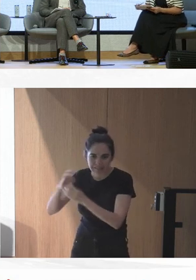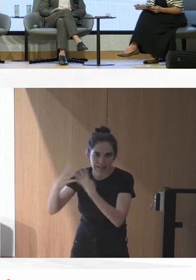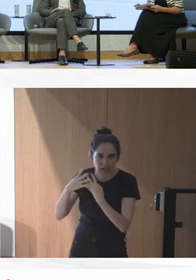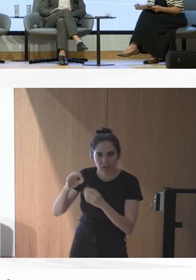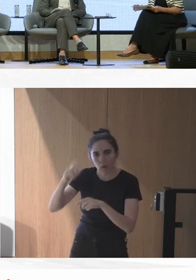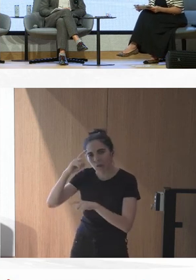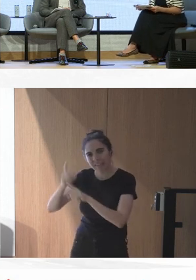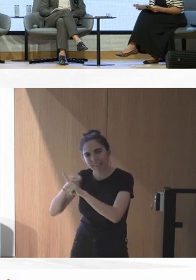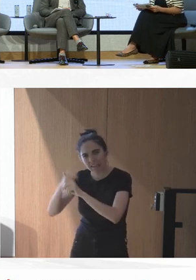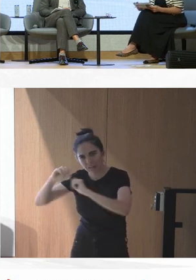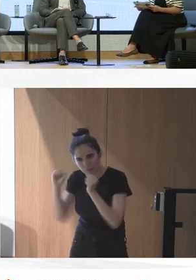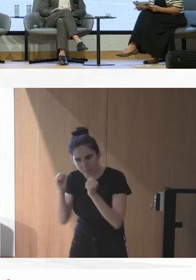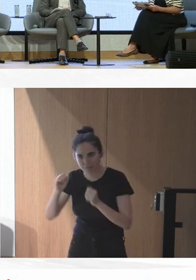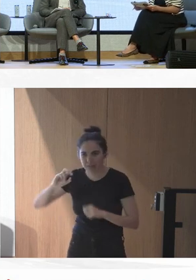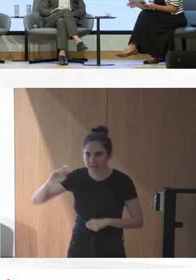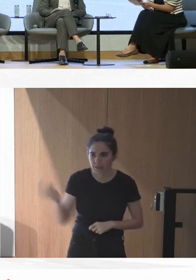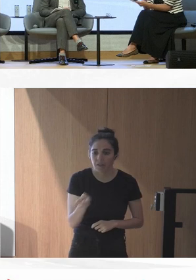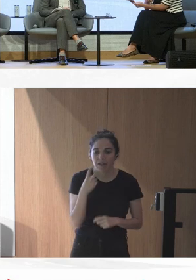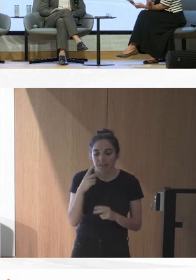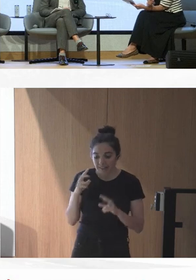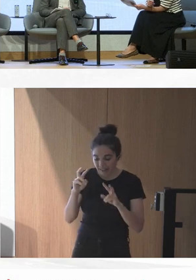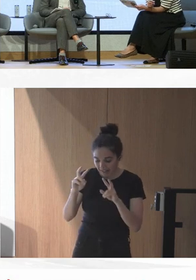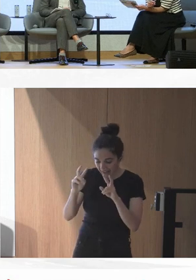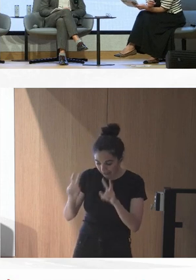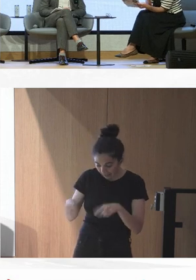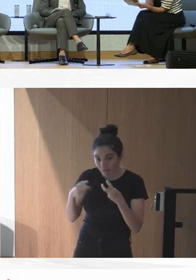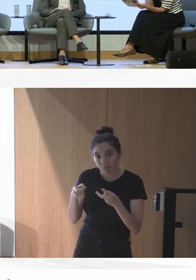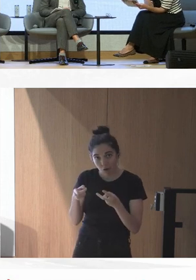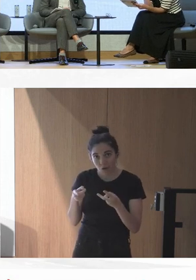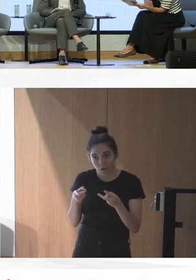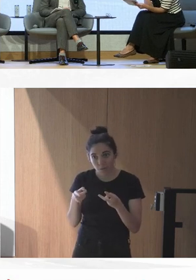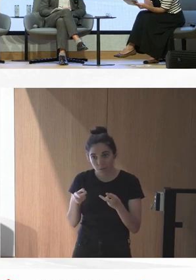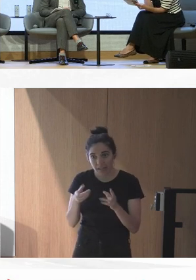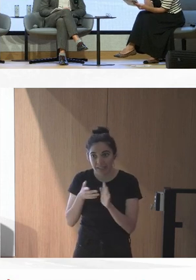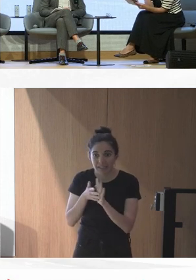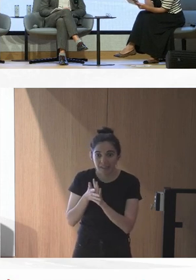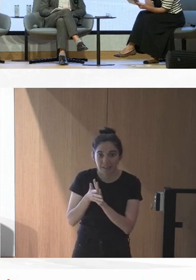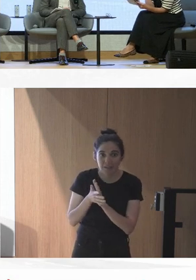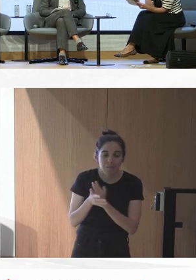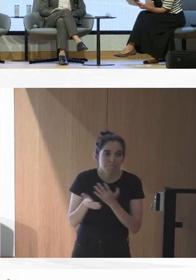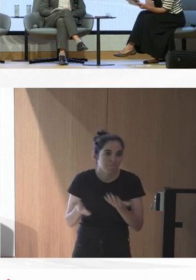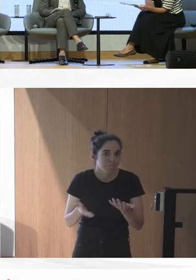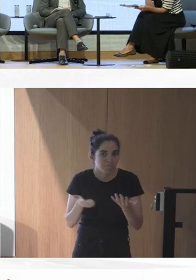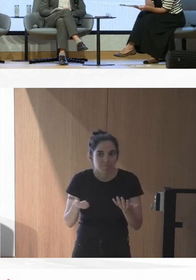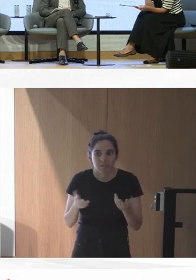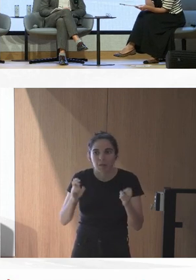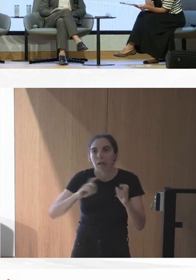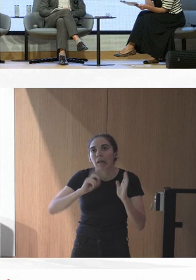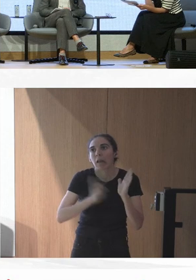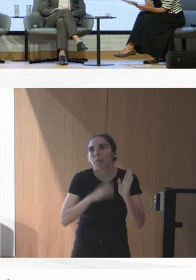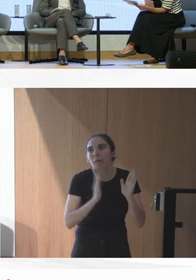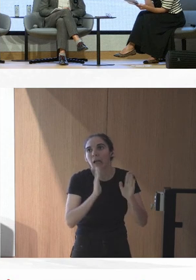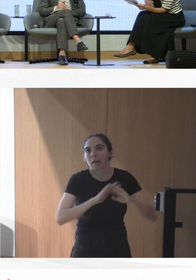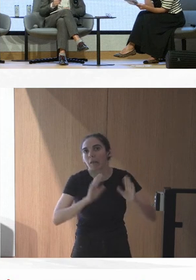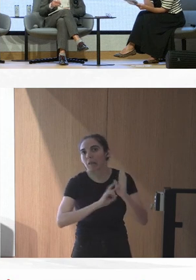da cuenta de que la reforma que se requiere va más allá de la modificación en las legislaciones penales, ¿no? Ya